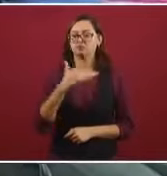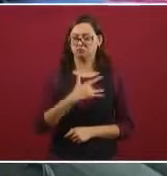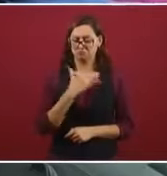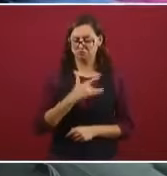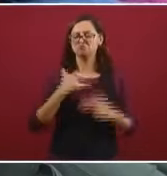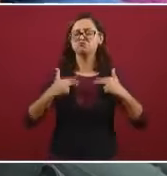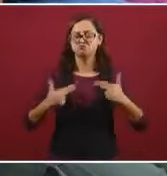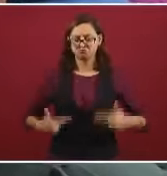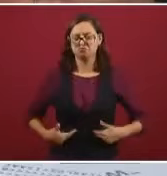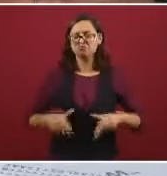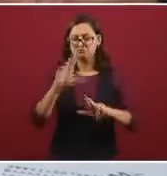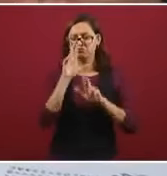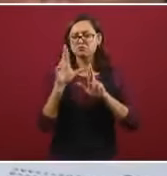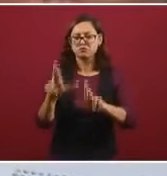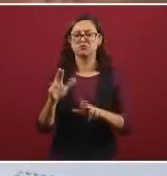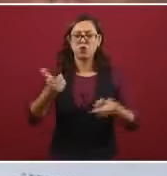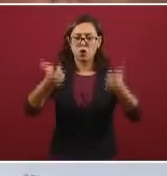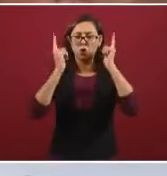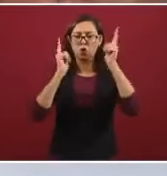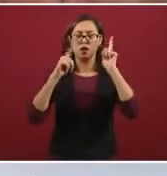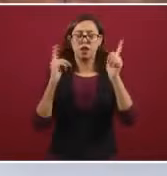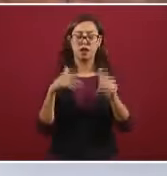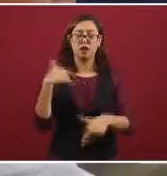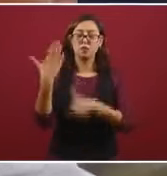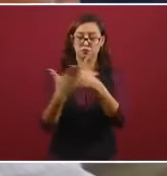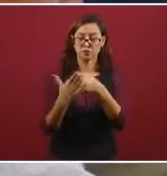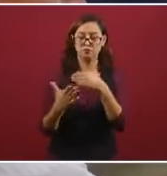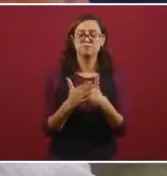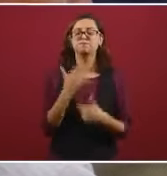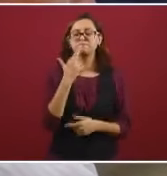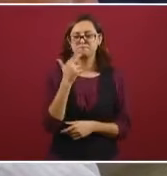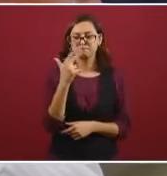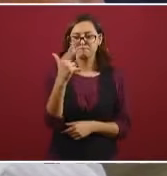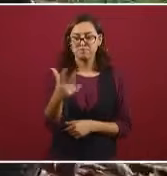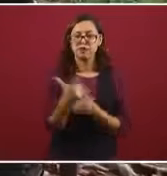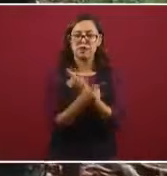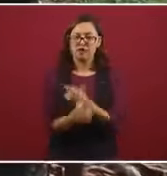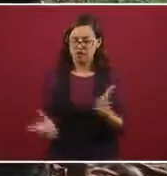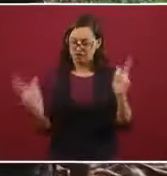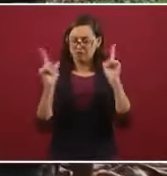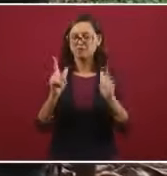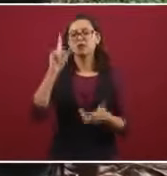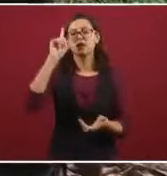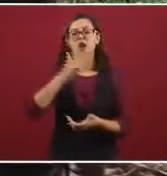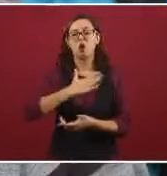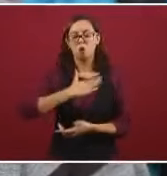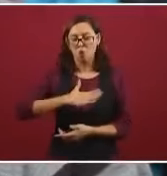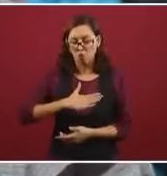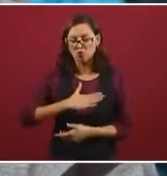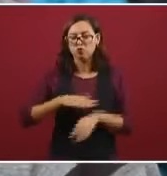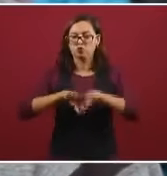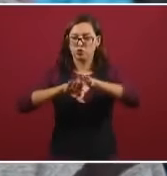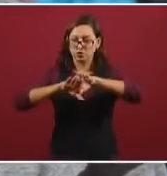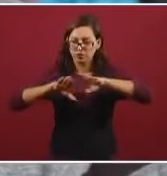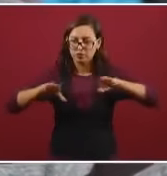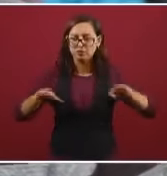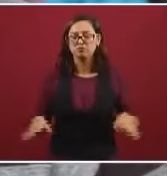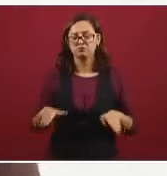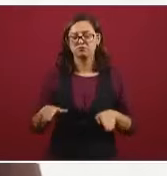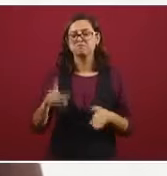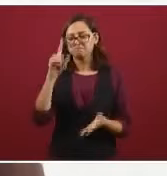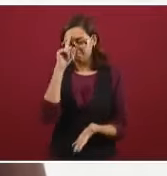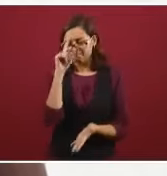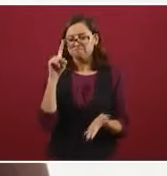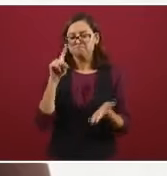humanidad, tiene esperanza y cree que el mañana será mejor. Profesa la libertad, la justicia, la democracia y sustenta